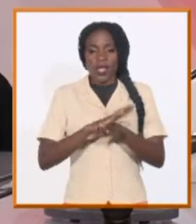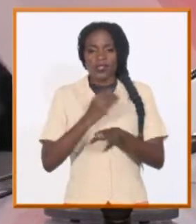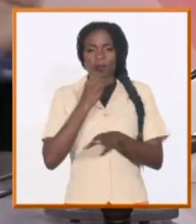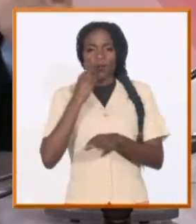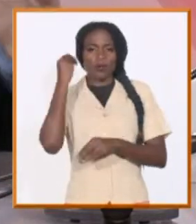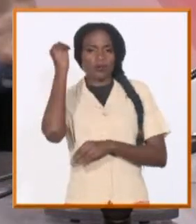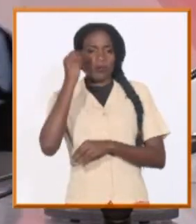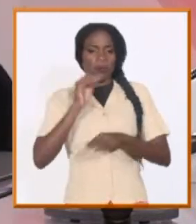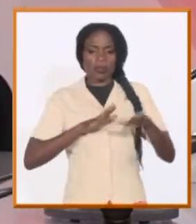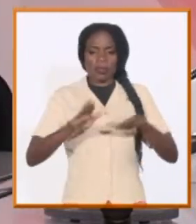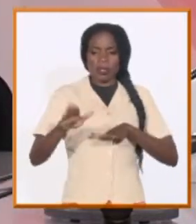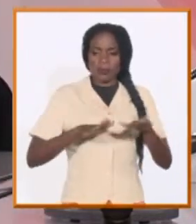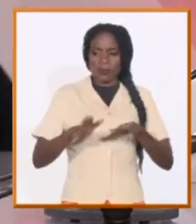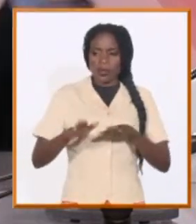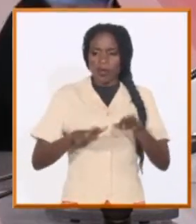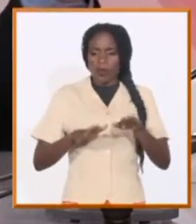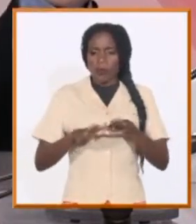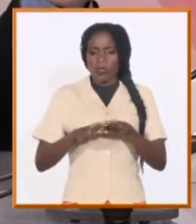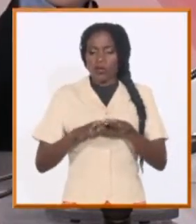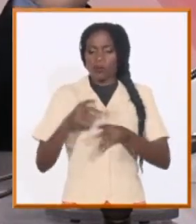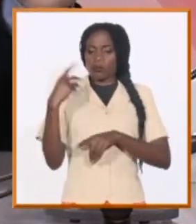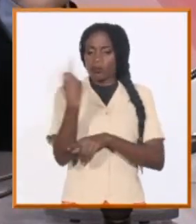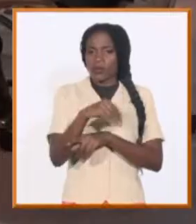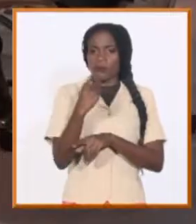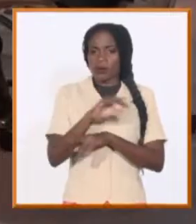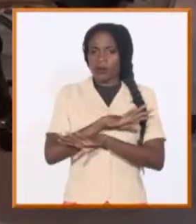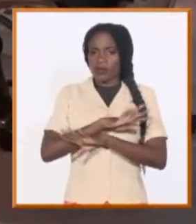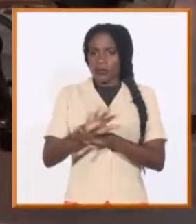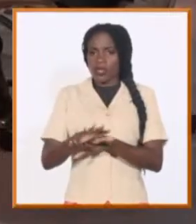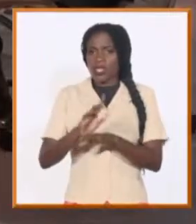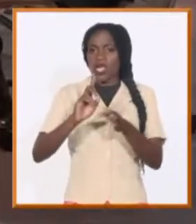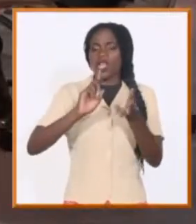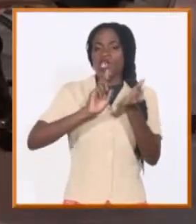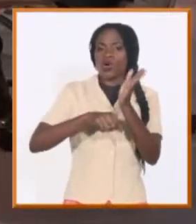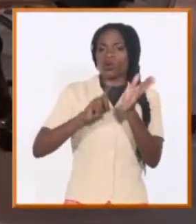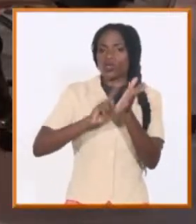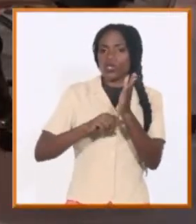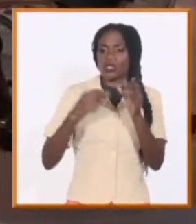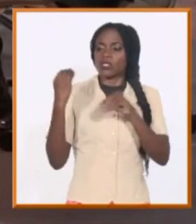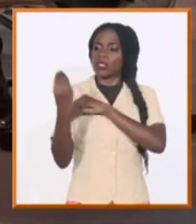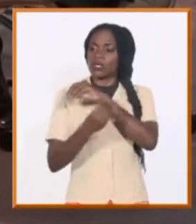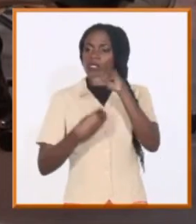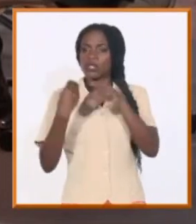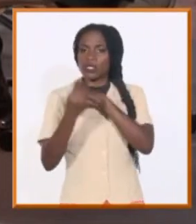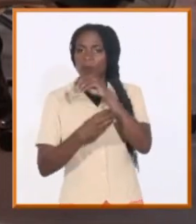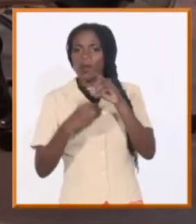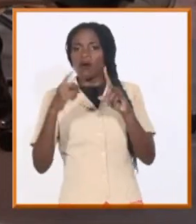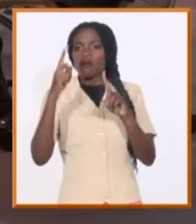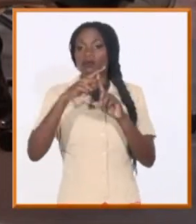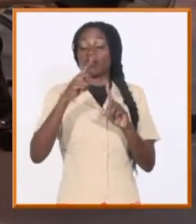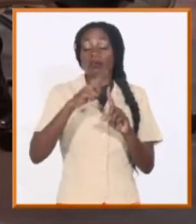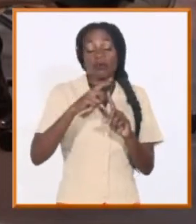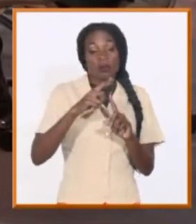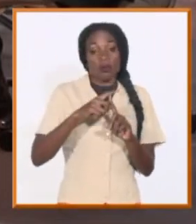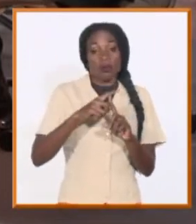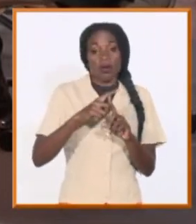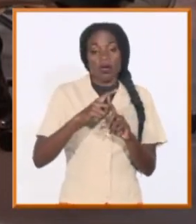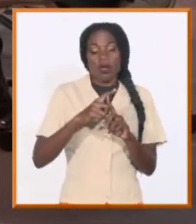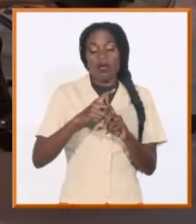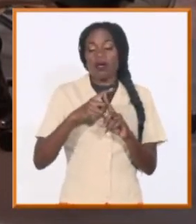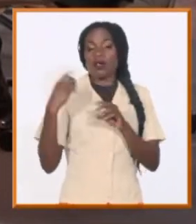la preparación a largo plazo de esos equipos. Ya no. Hay contrataciones, por lo tanto hay que cambiar la técnica, hay que cambiar los